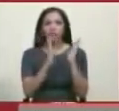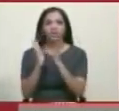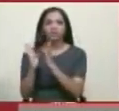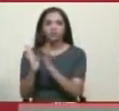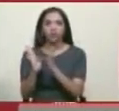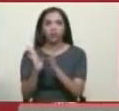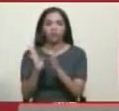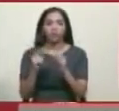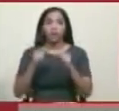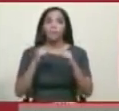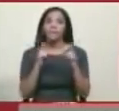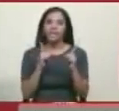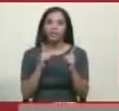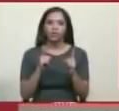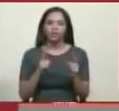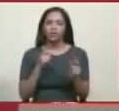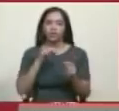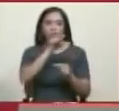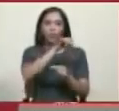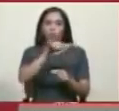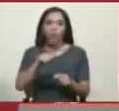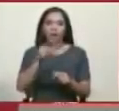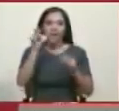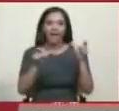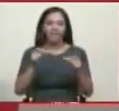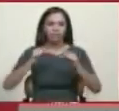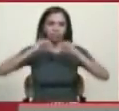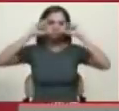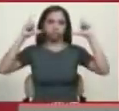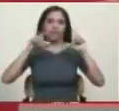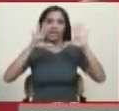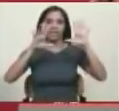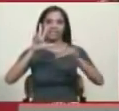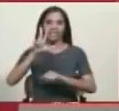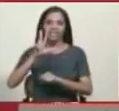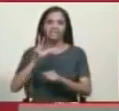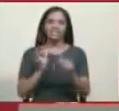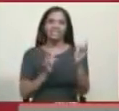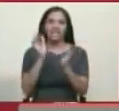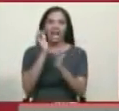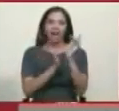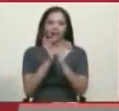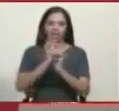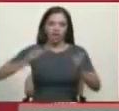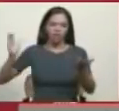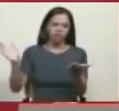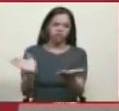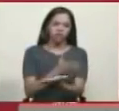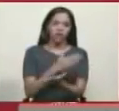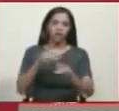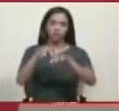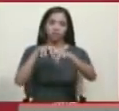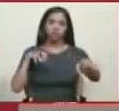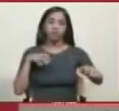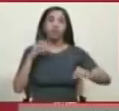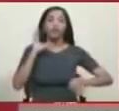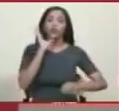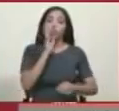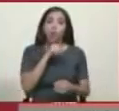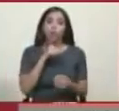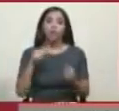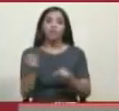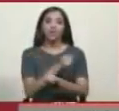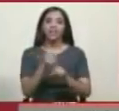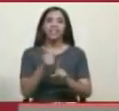gente reaccionó el 13 de abril y los barrieron. No hubo mayor violencia gracias